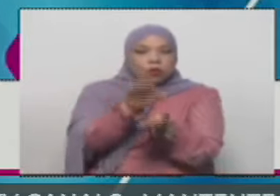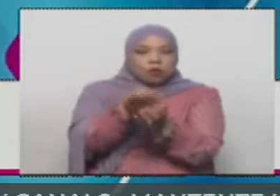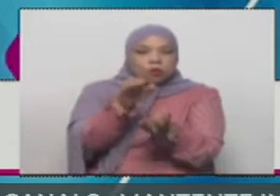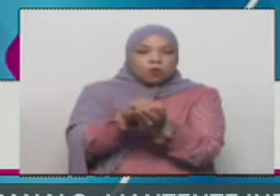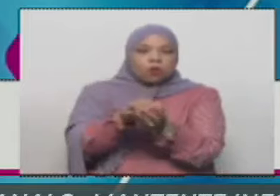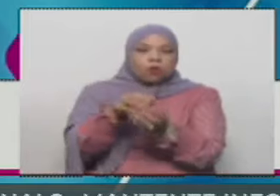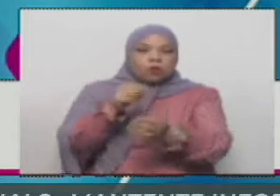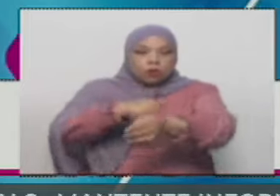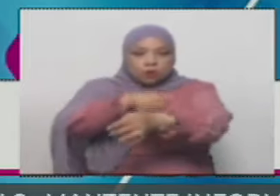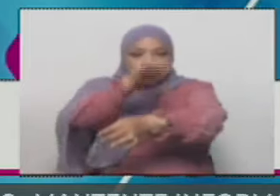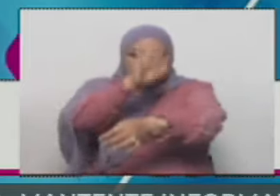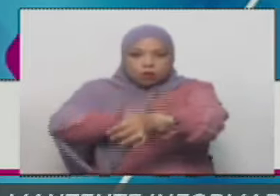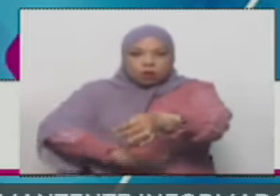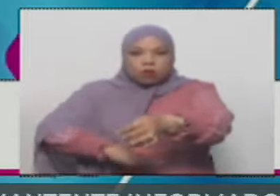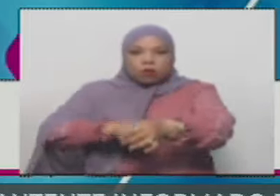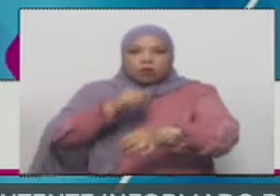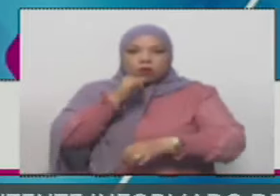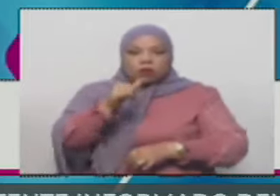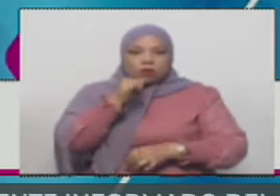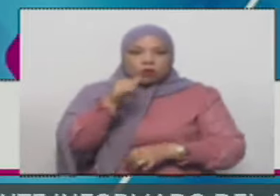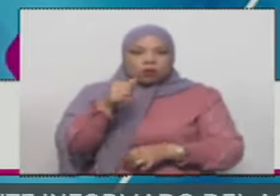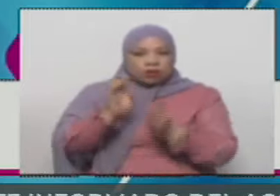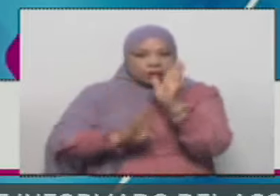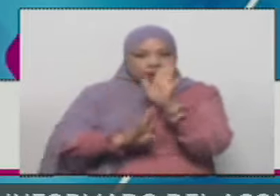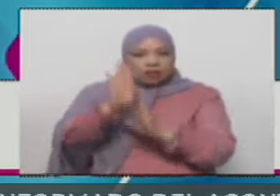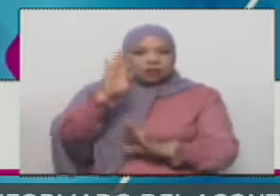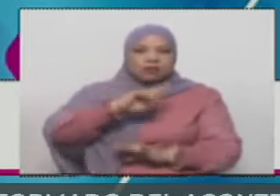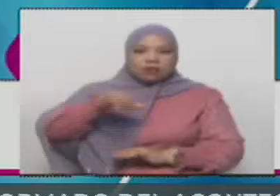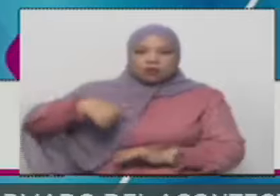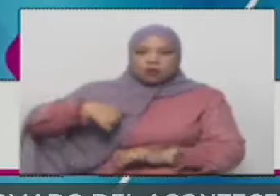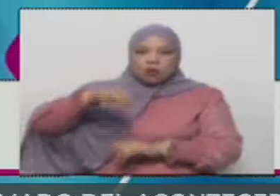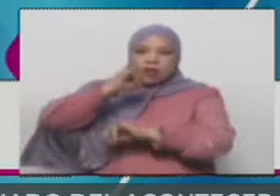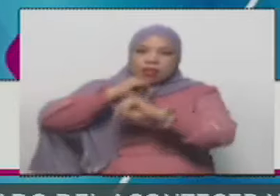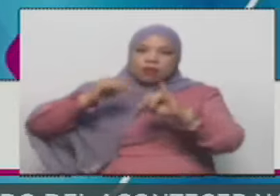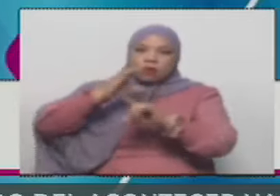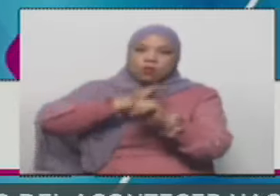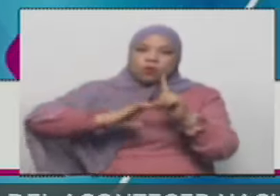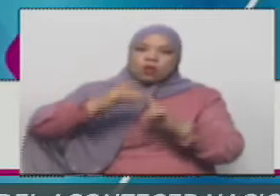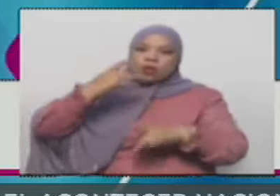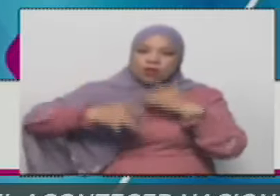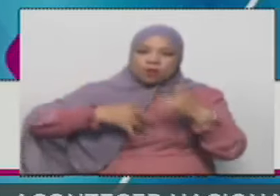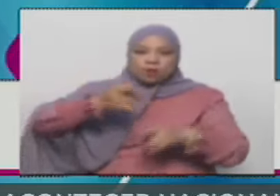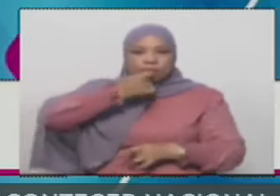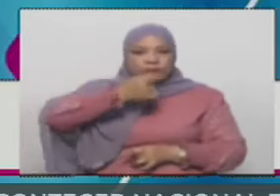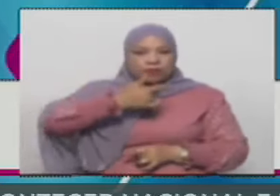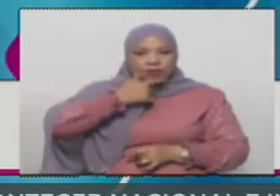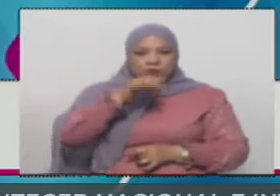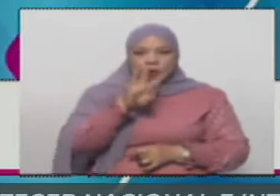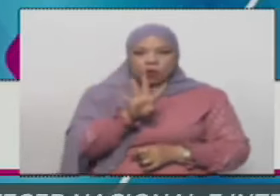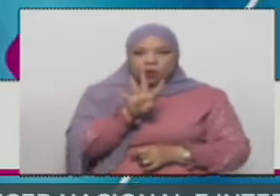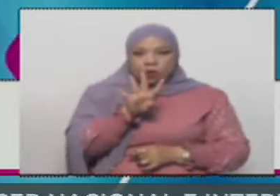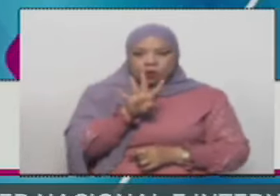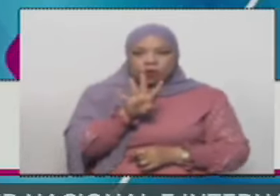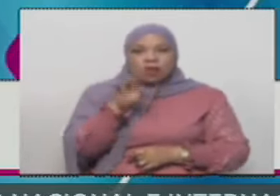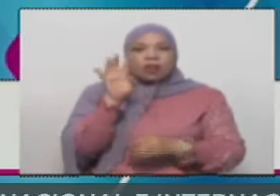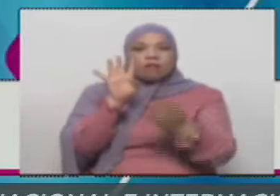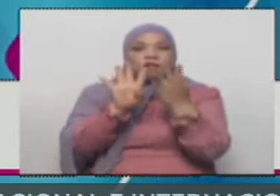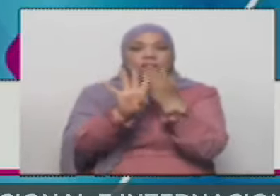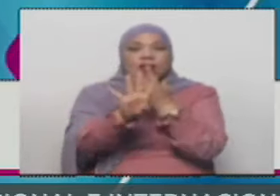Anzoátegui, Monagas, en pleno desarrollo. ¿Cómo culminó esa jornada tan hermosa que es el cuarto